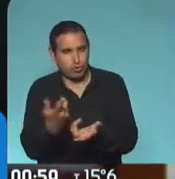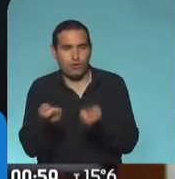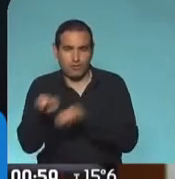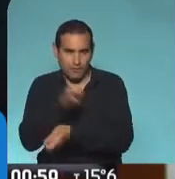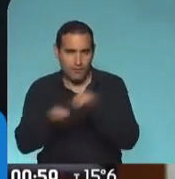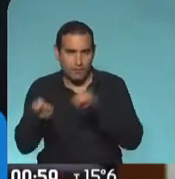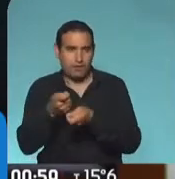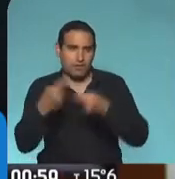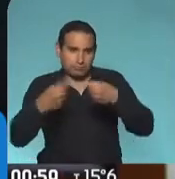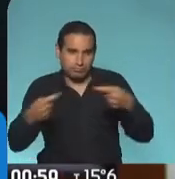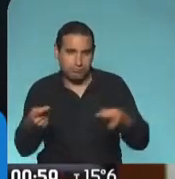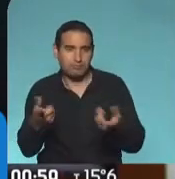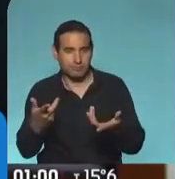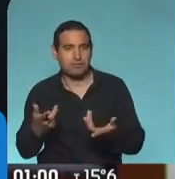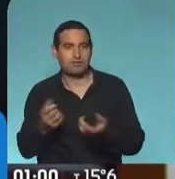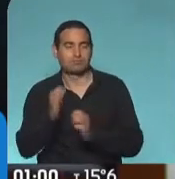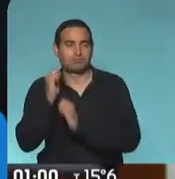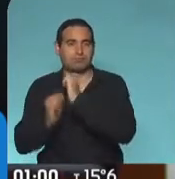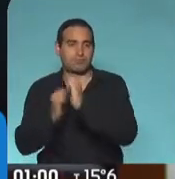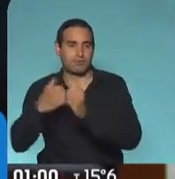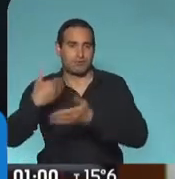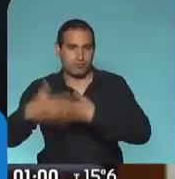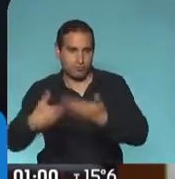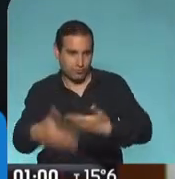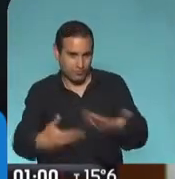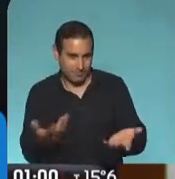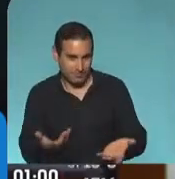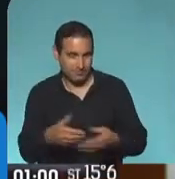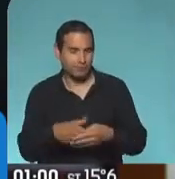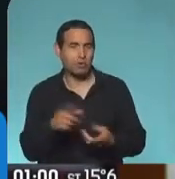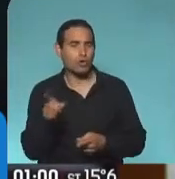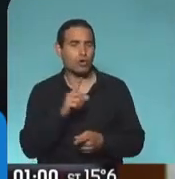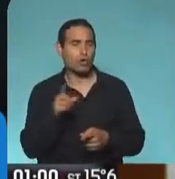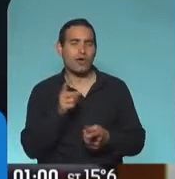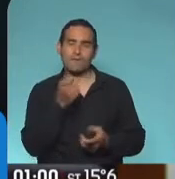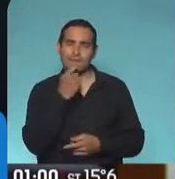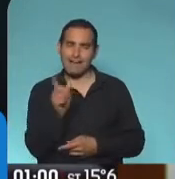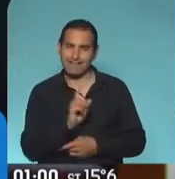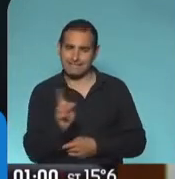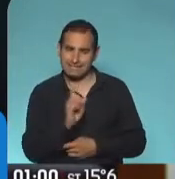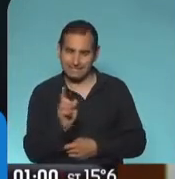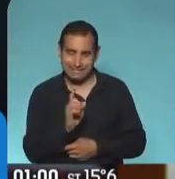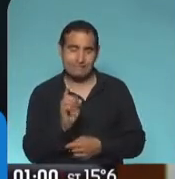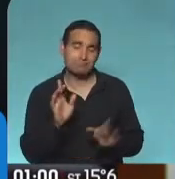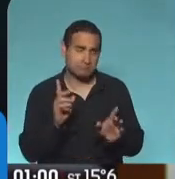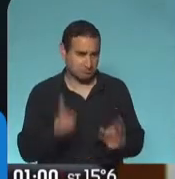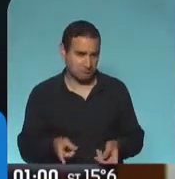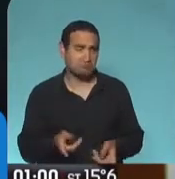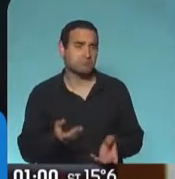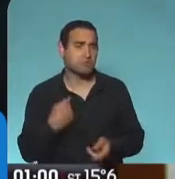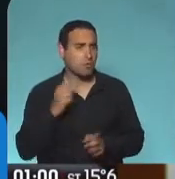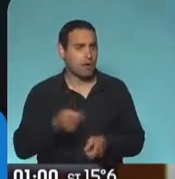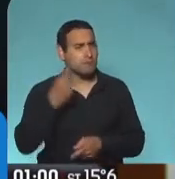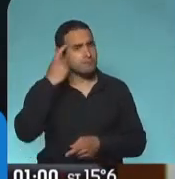recursos para poner en movimiento la economía no son no es un mecanismo sencillo de instrumentar pero si creemos que